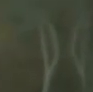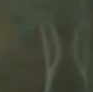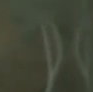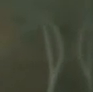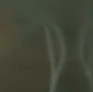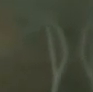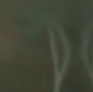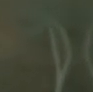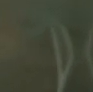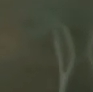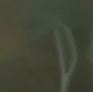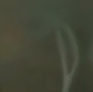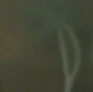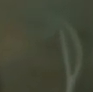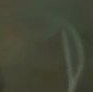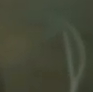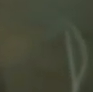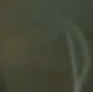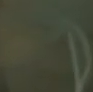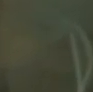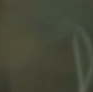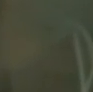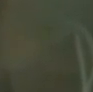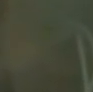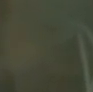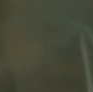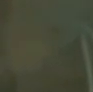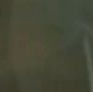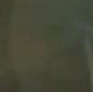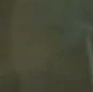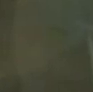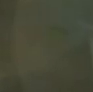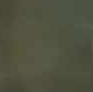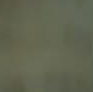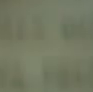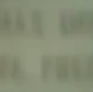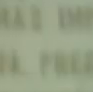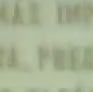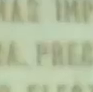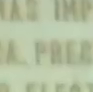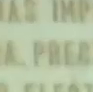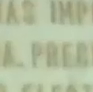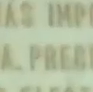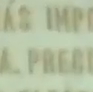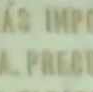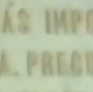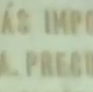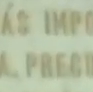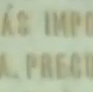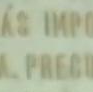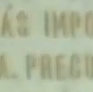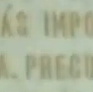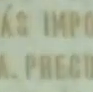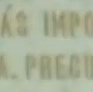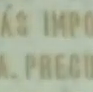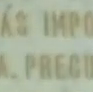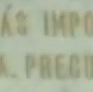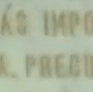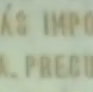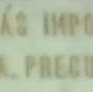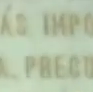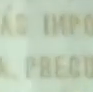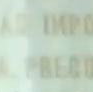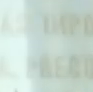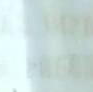sido también llevado por el presidente de la República, Nicolás Maduro, y que se mantiene precisamente como un año del ciclo